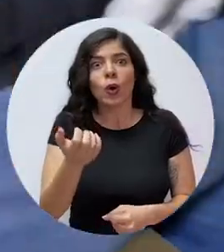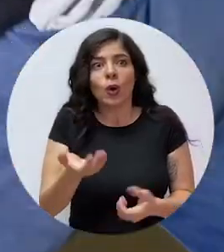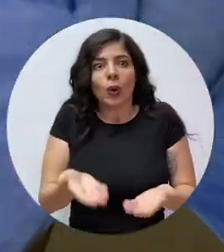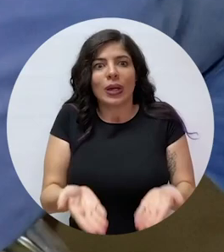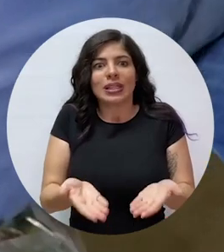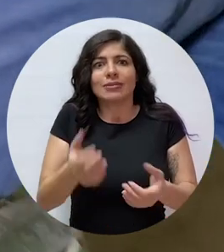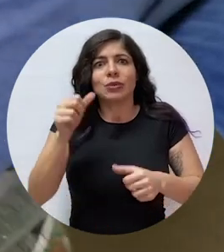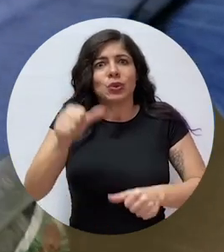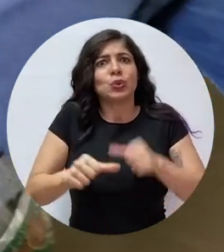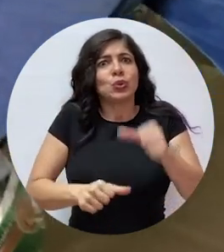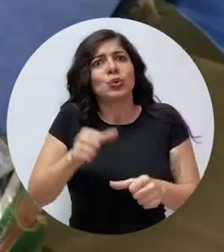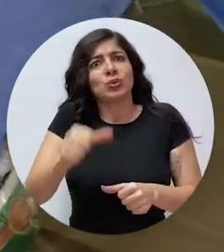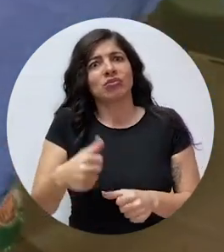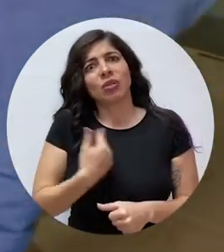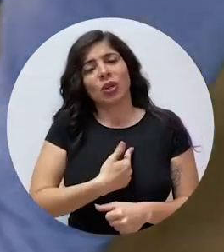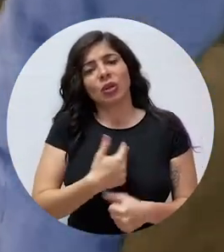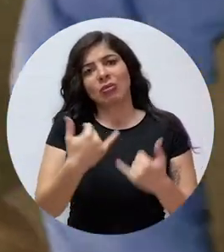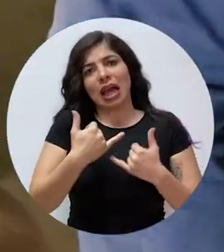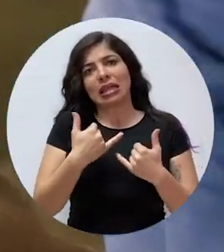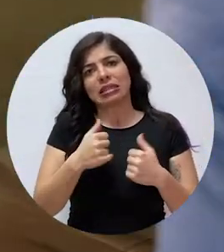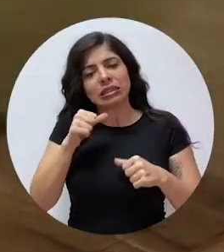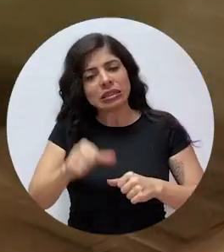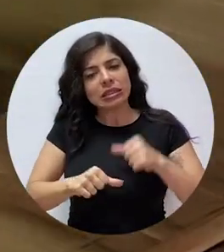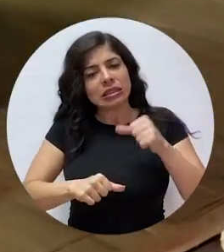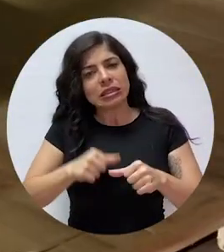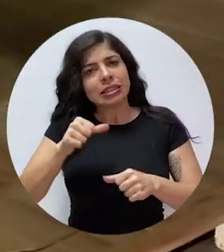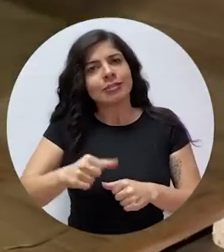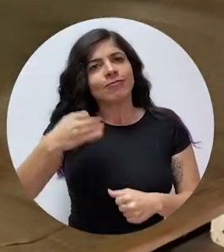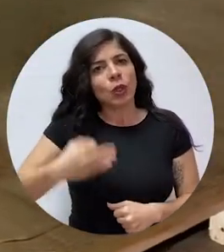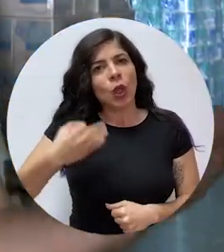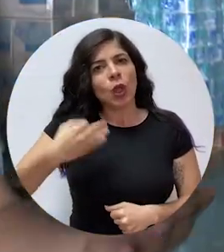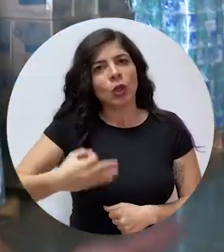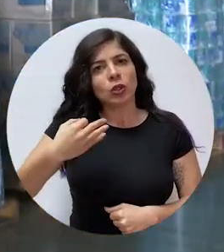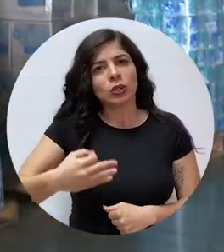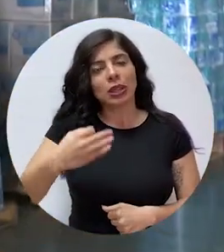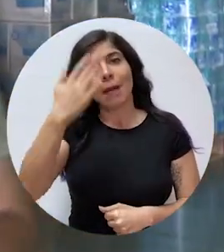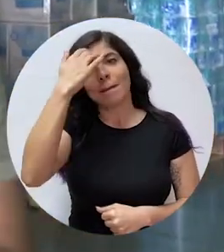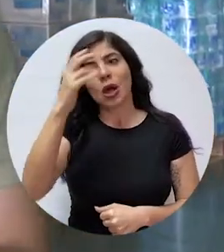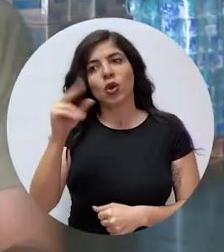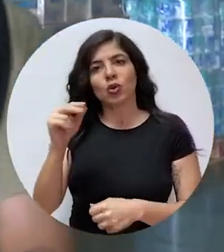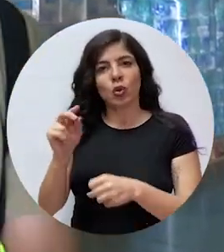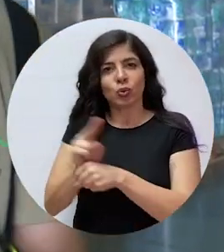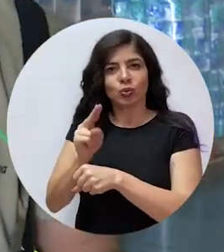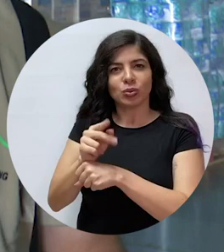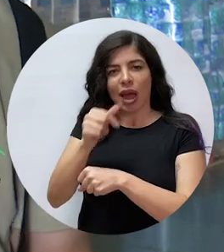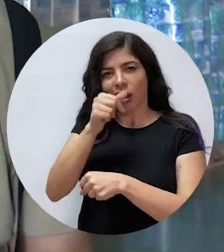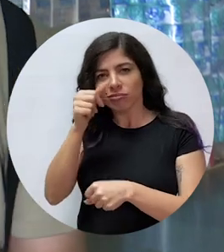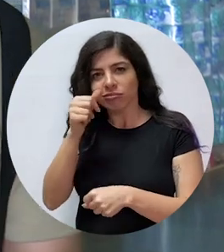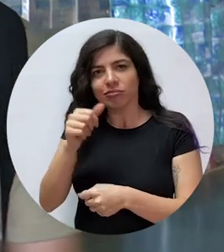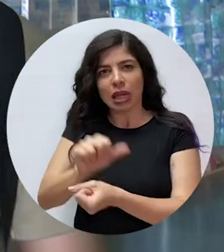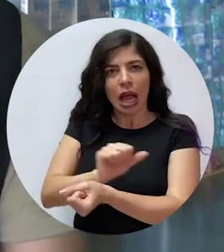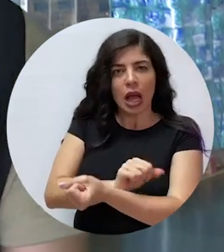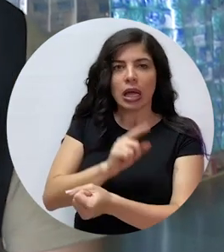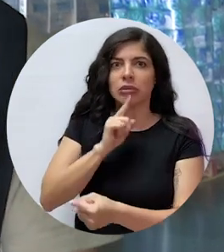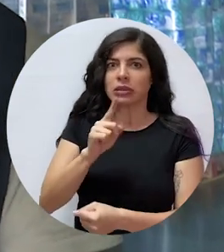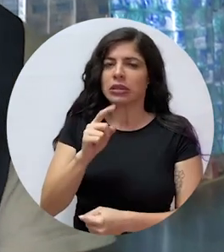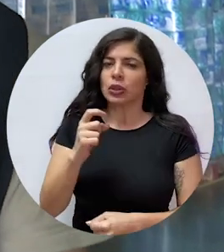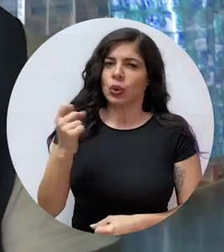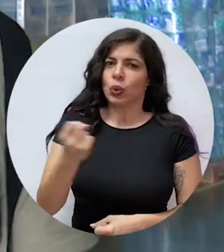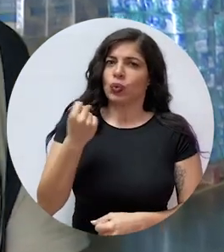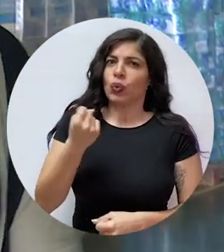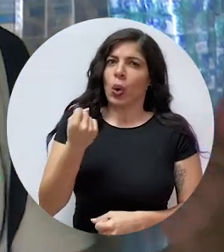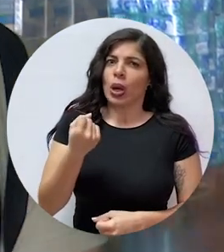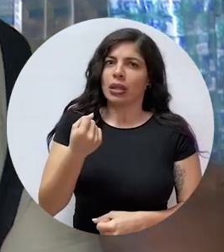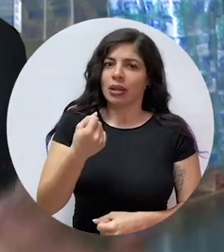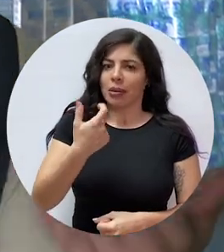Porque esto es una lucha que vivimos nosotros día a día al no consumir, ¿verdad? Okay, es